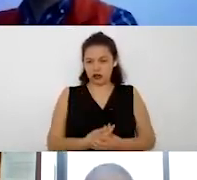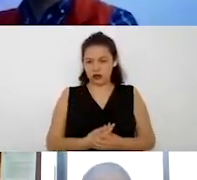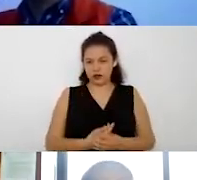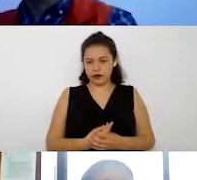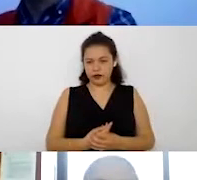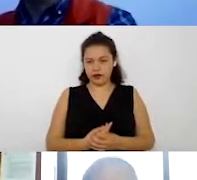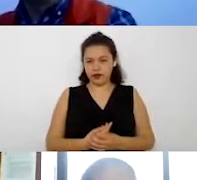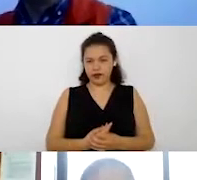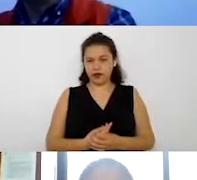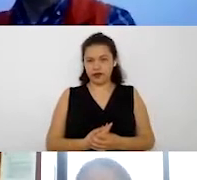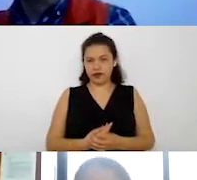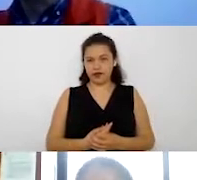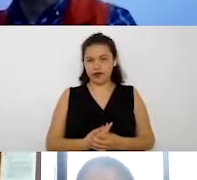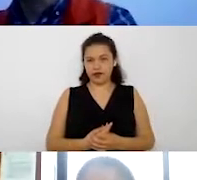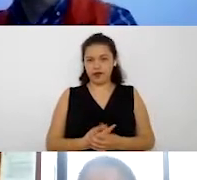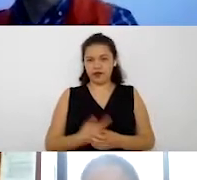No veo.